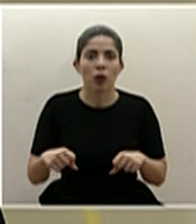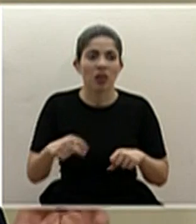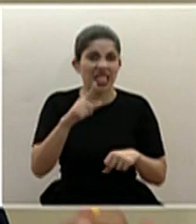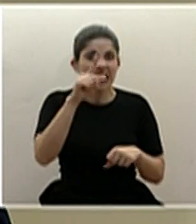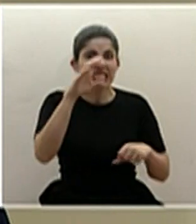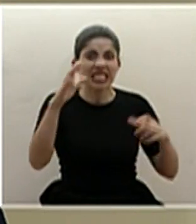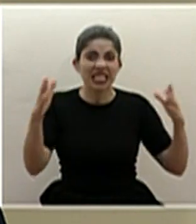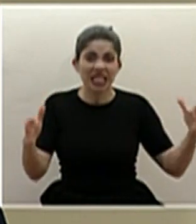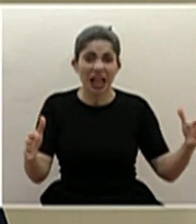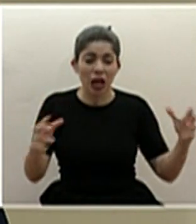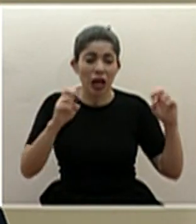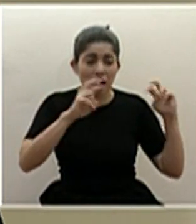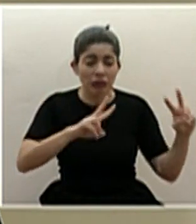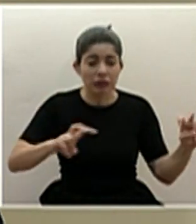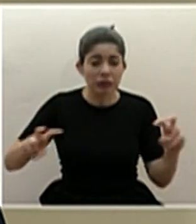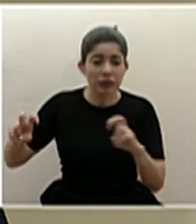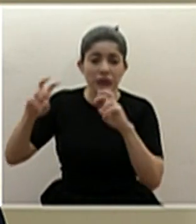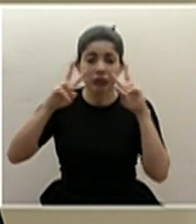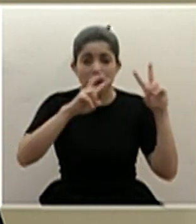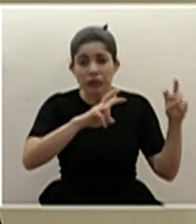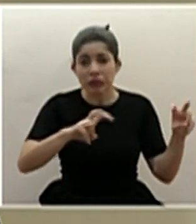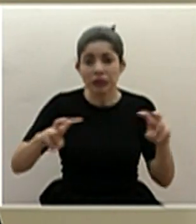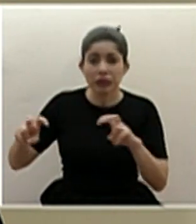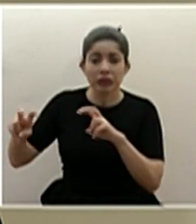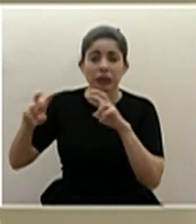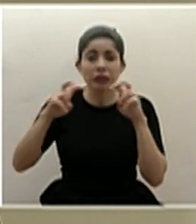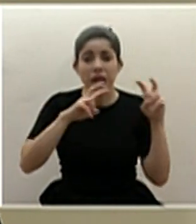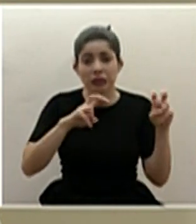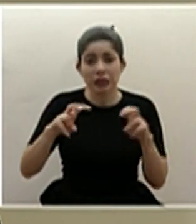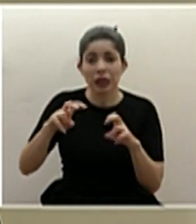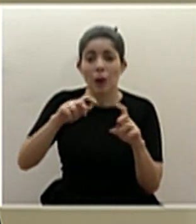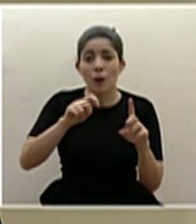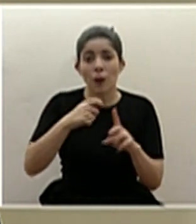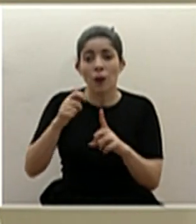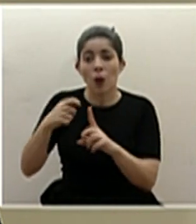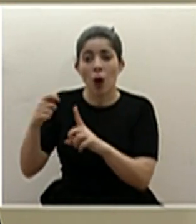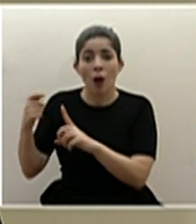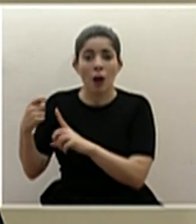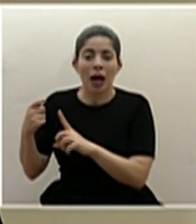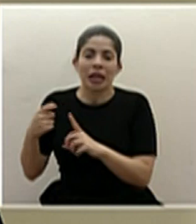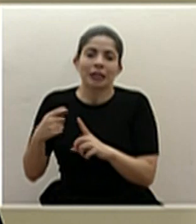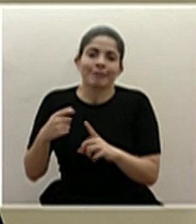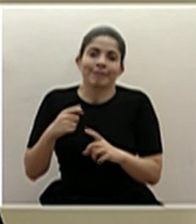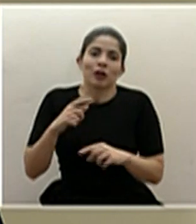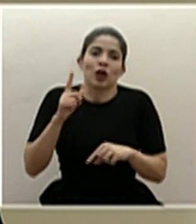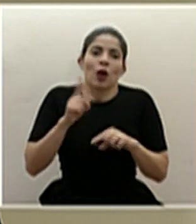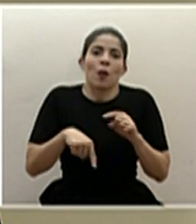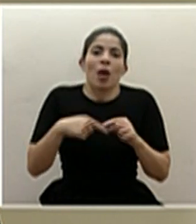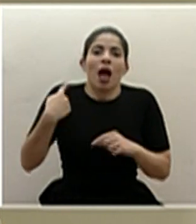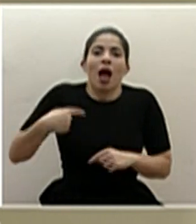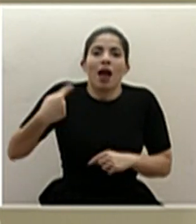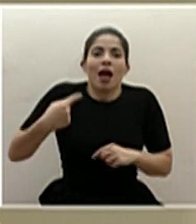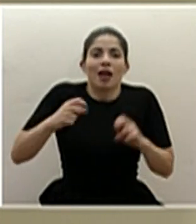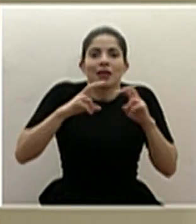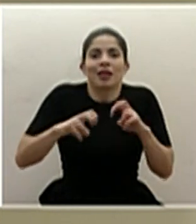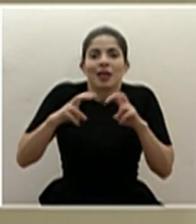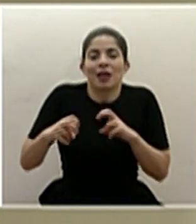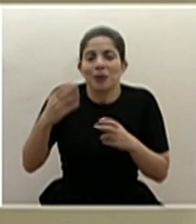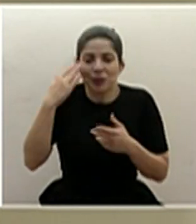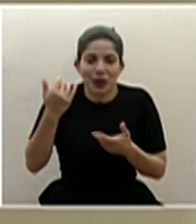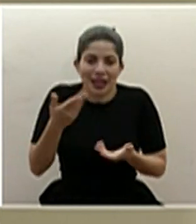100 y así puedo estar haciendo ese tipo de pruebas y obviamente pues no es que vamos a estar haciendo pruebas a cada rato porque eso no